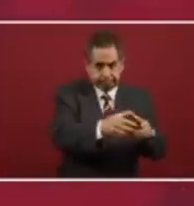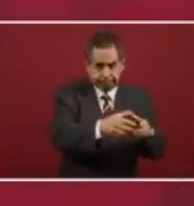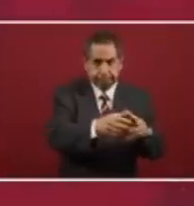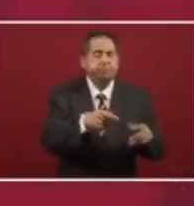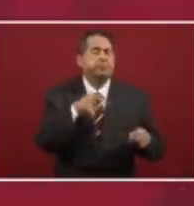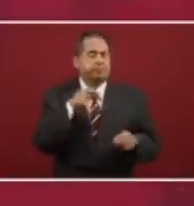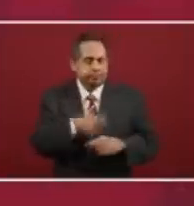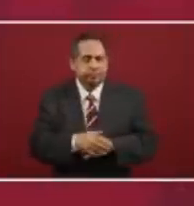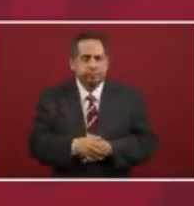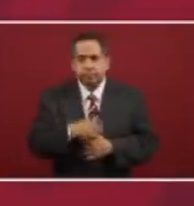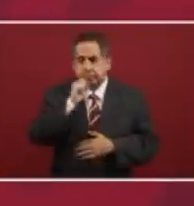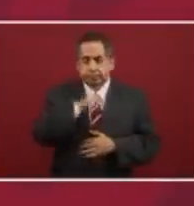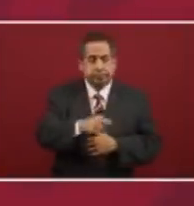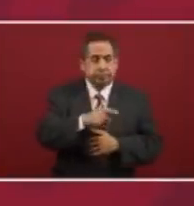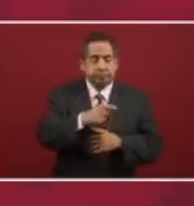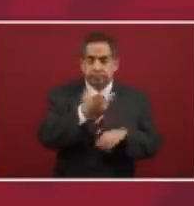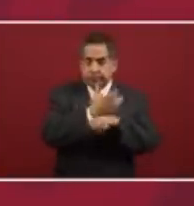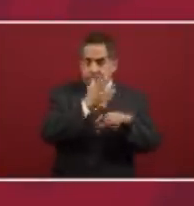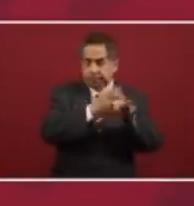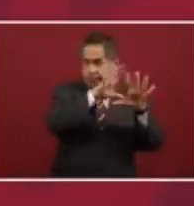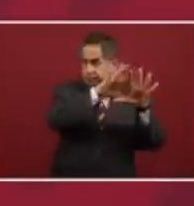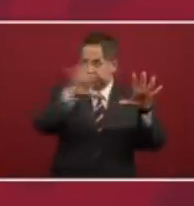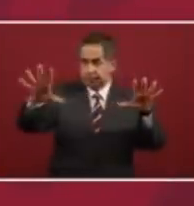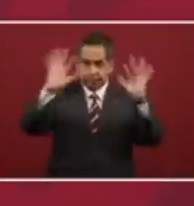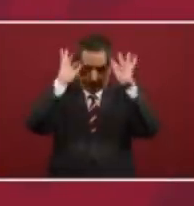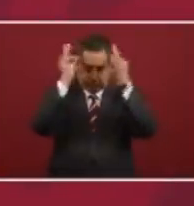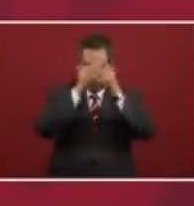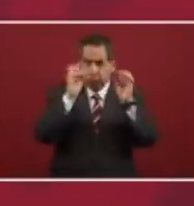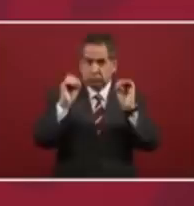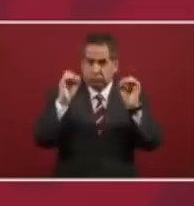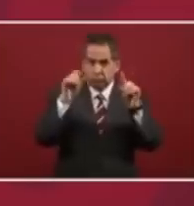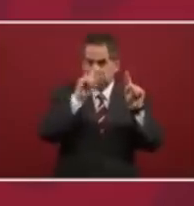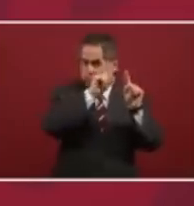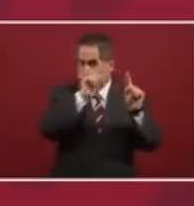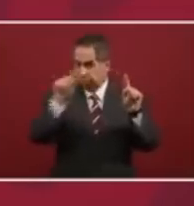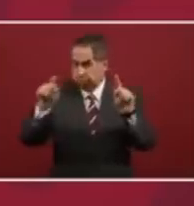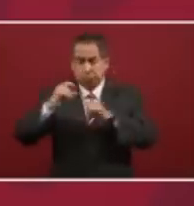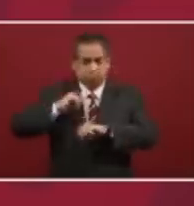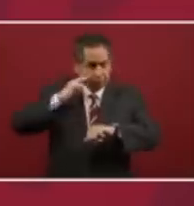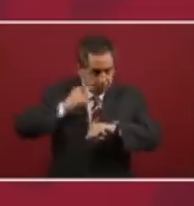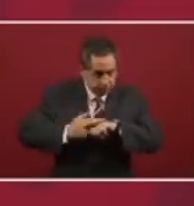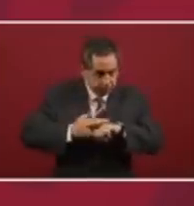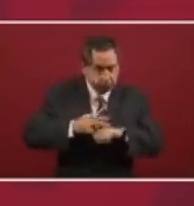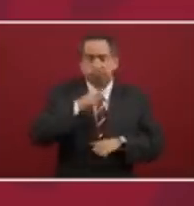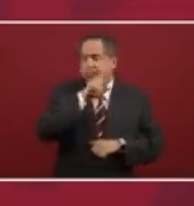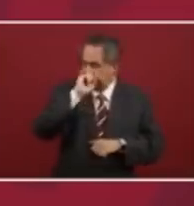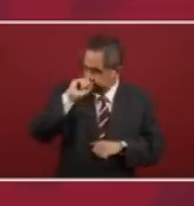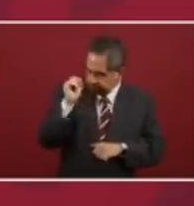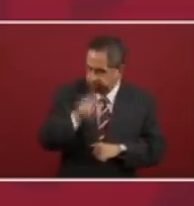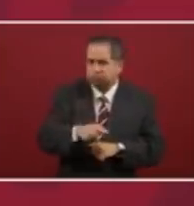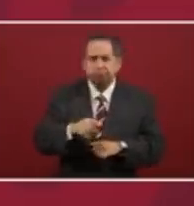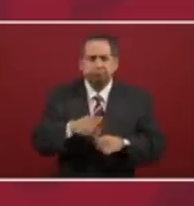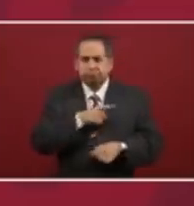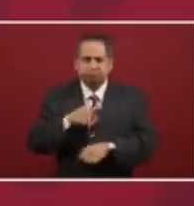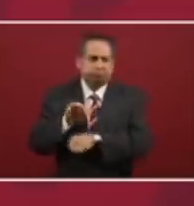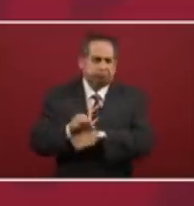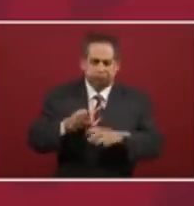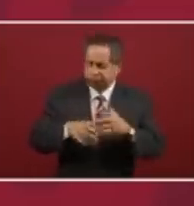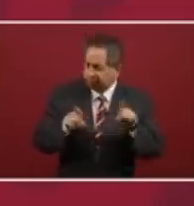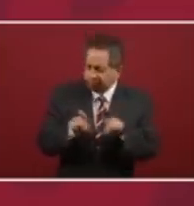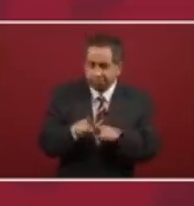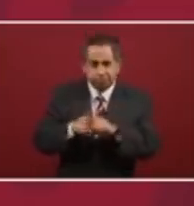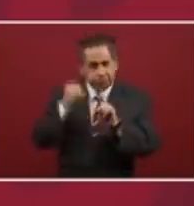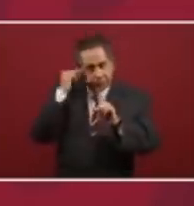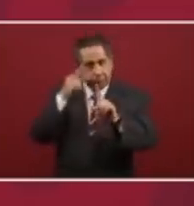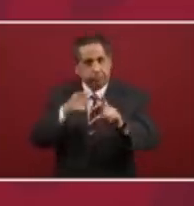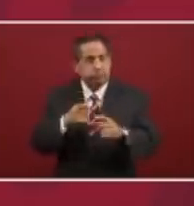de méxico en eeuu tienen también esa orientación y en el caso de donde